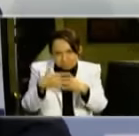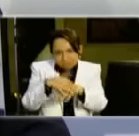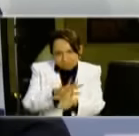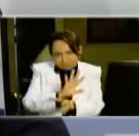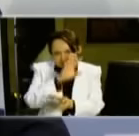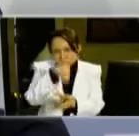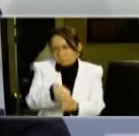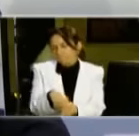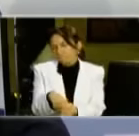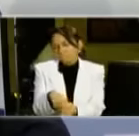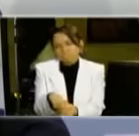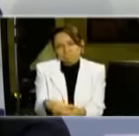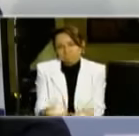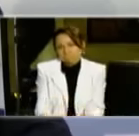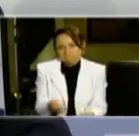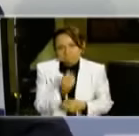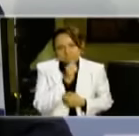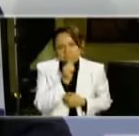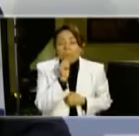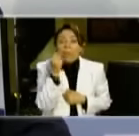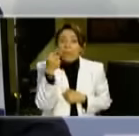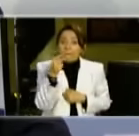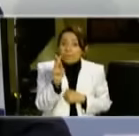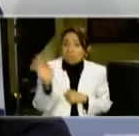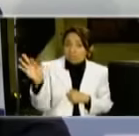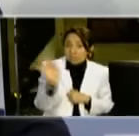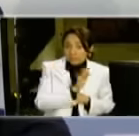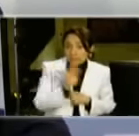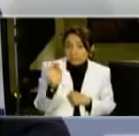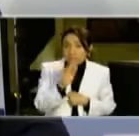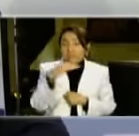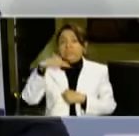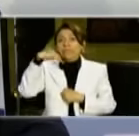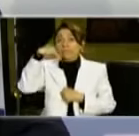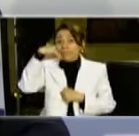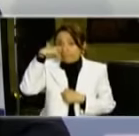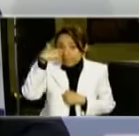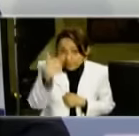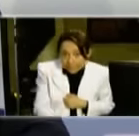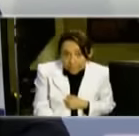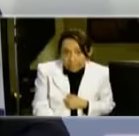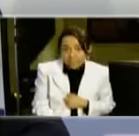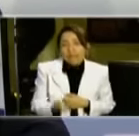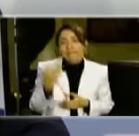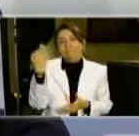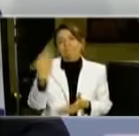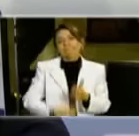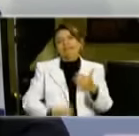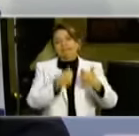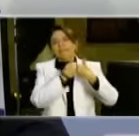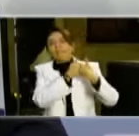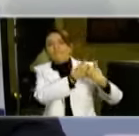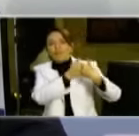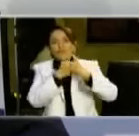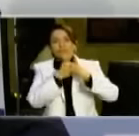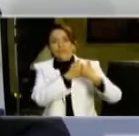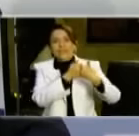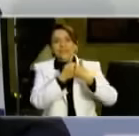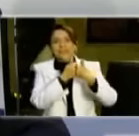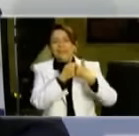quiere hacer integración, la liberación de las fronteras y la liberación de los productos y el comercio de